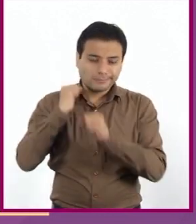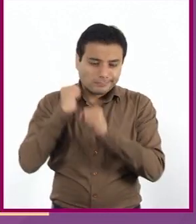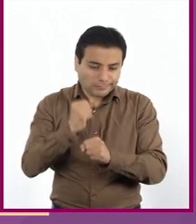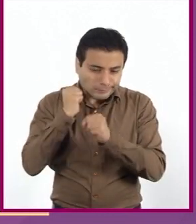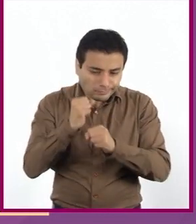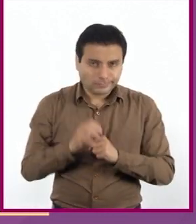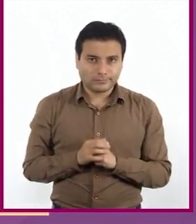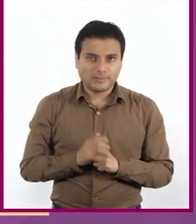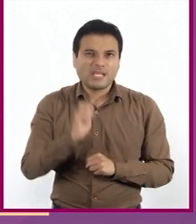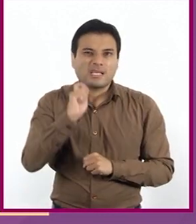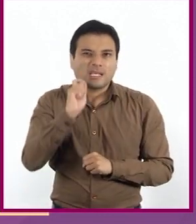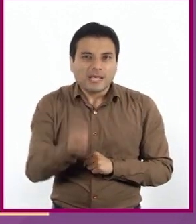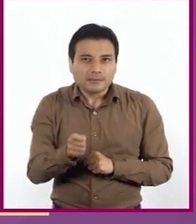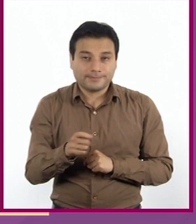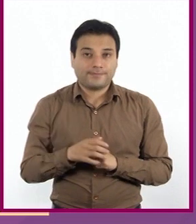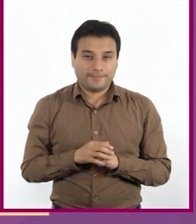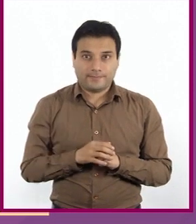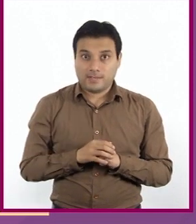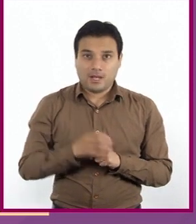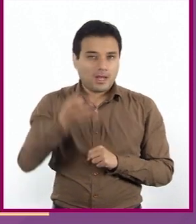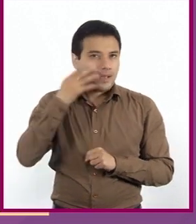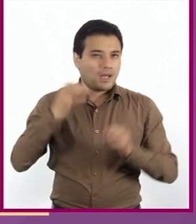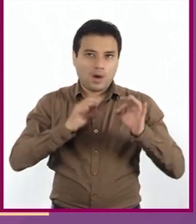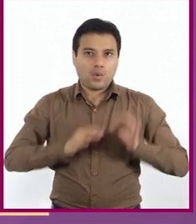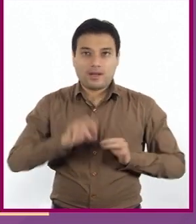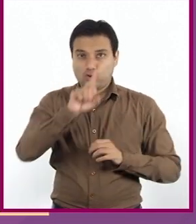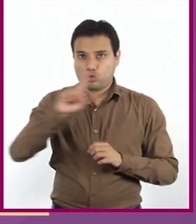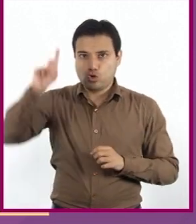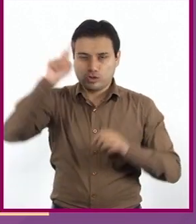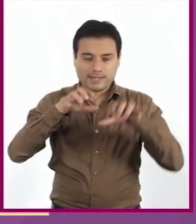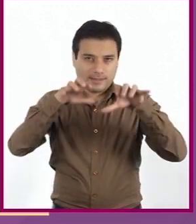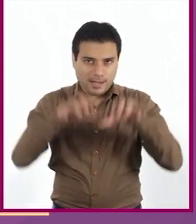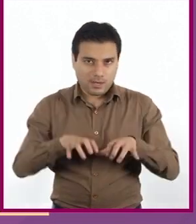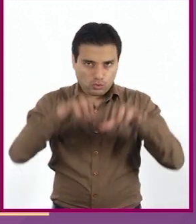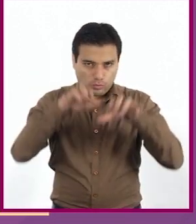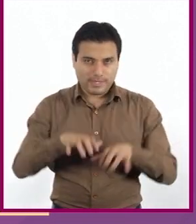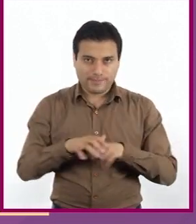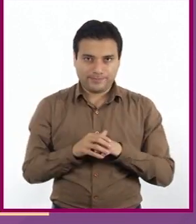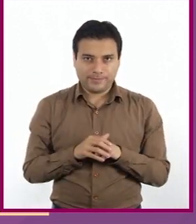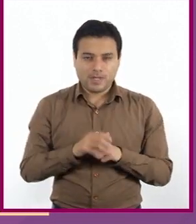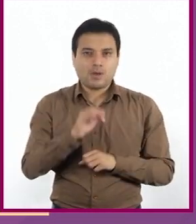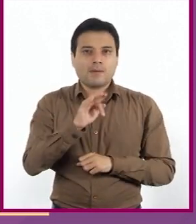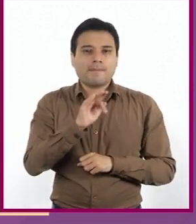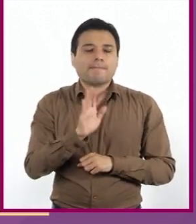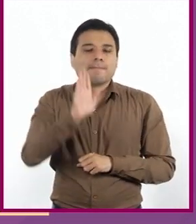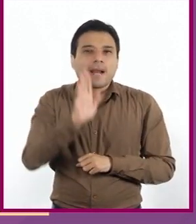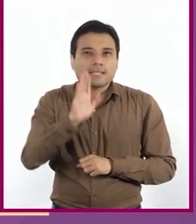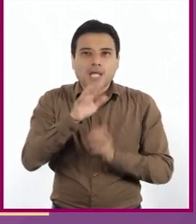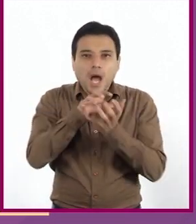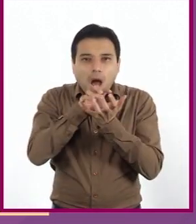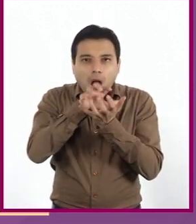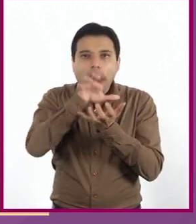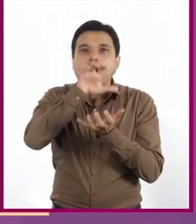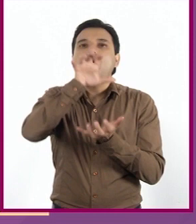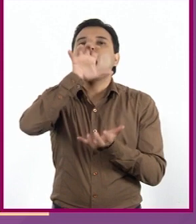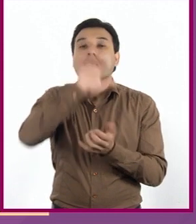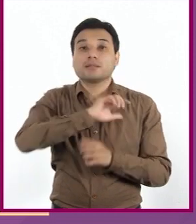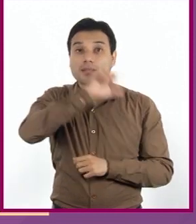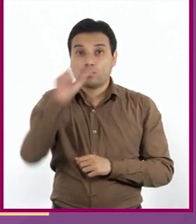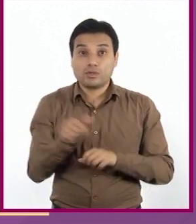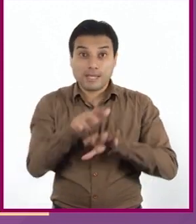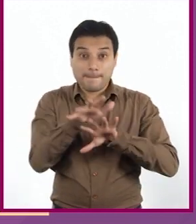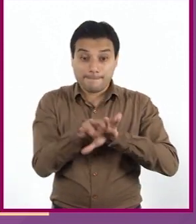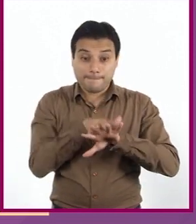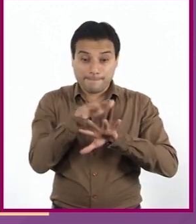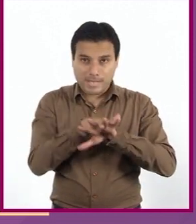que era el dios de la lluvia y el corazón de la tierra, abriera sus fauces. Después se tapaba el hoyo con el pie y el